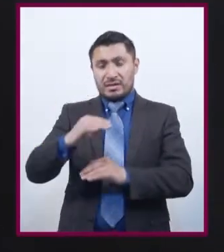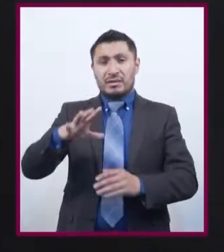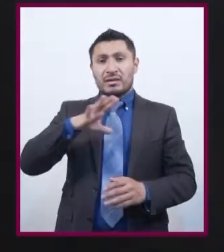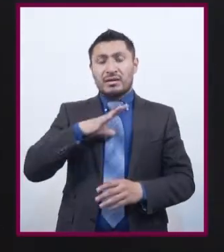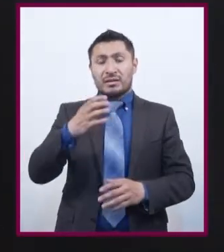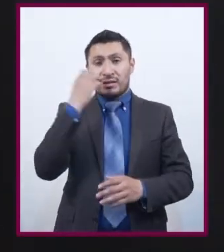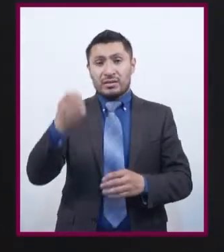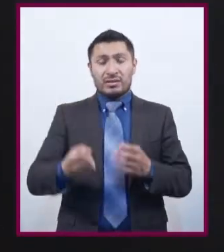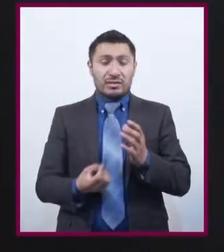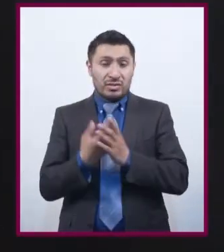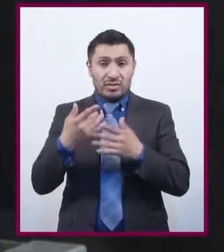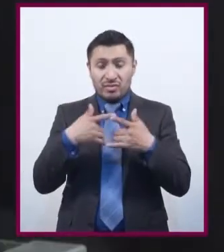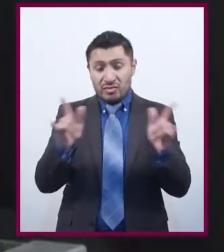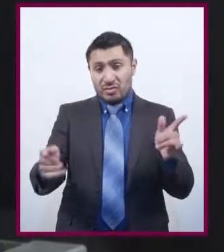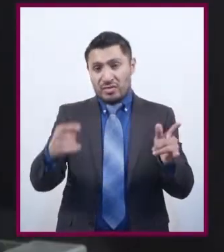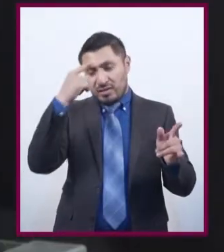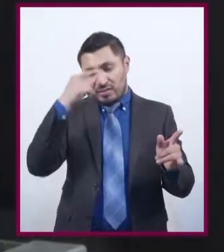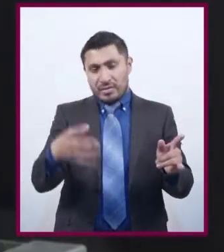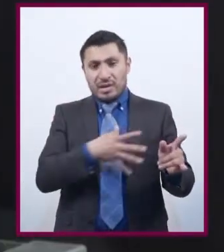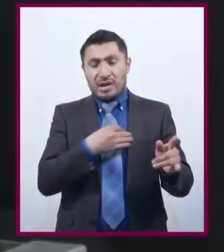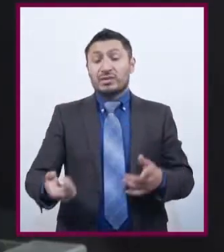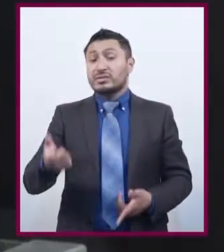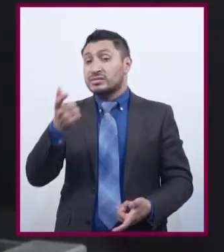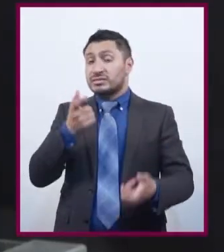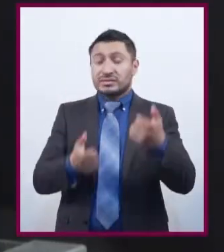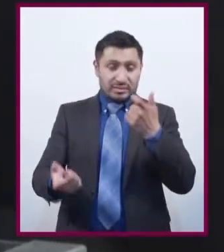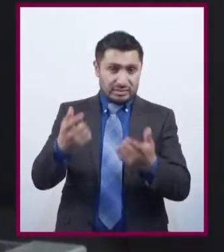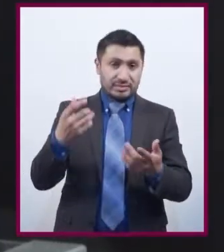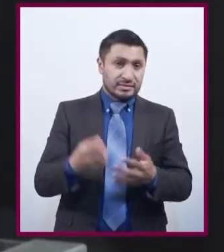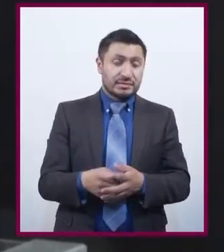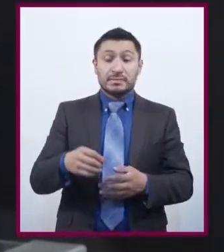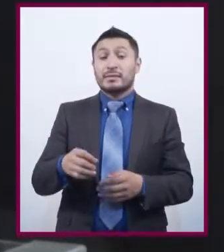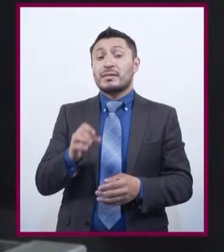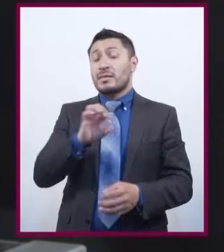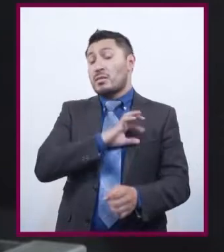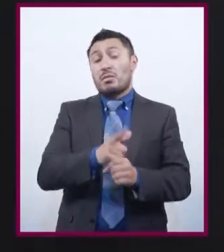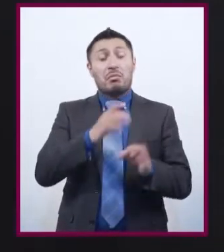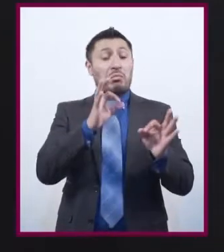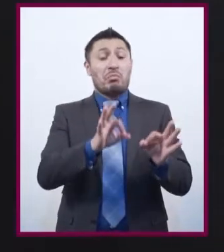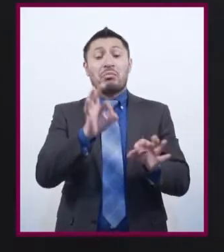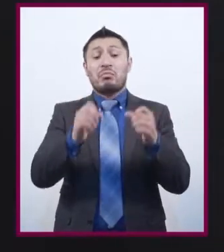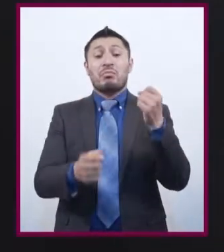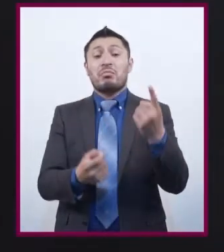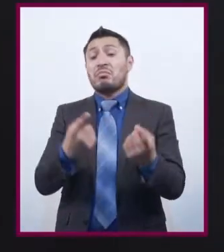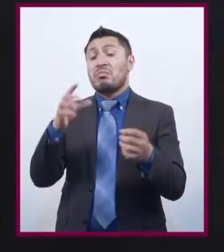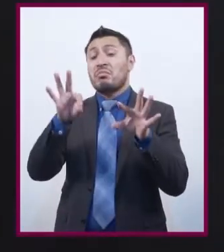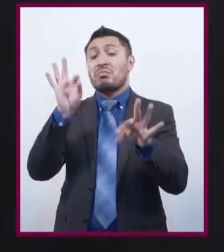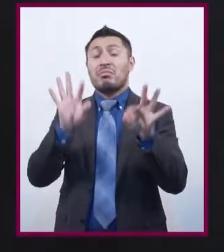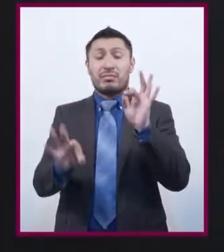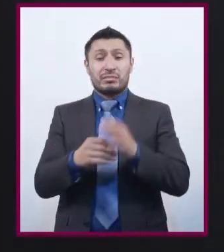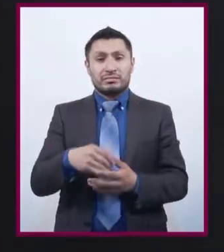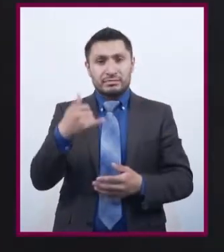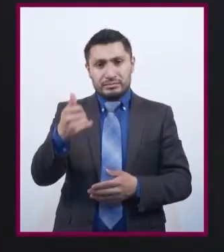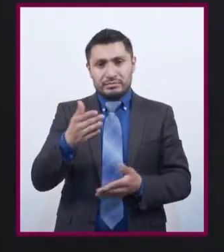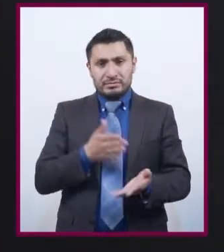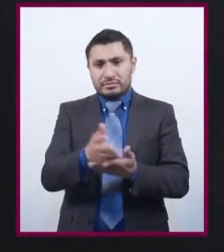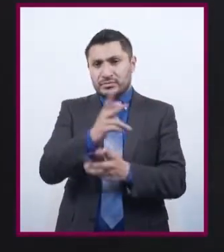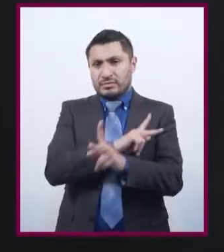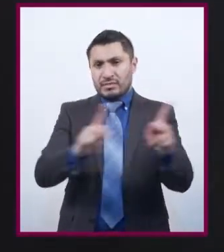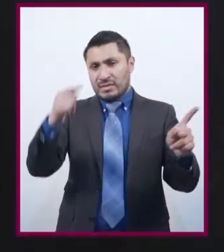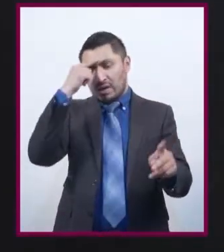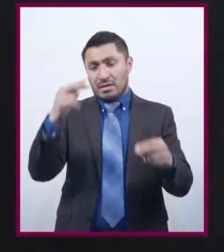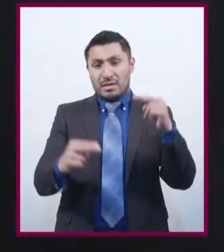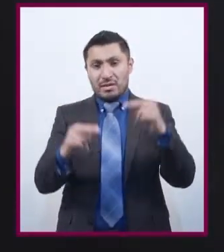colegios para los hijos de aristócratas con modelos educativos conservadores y selectivos y mediante la intervención pública